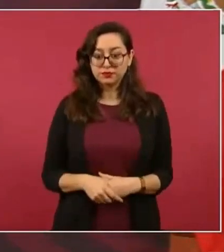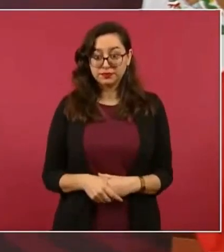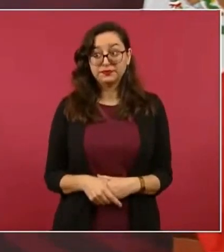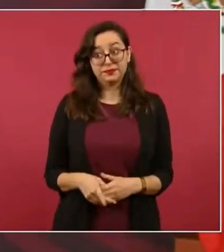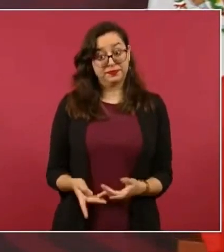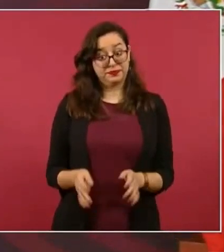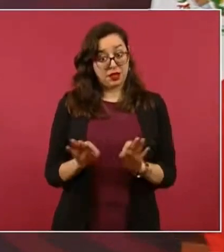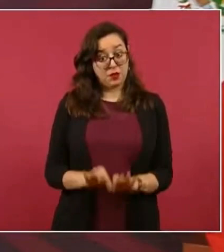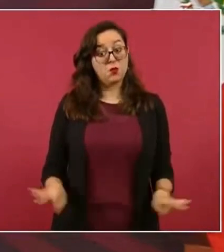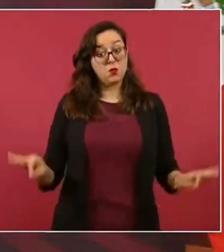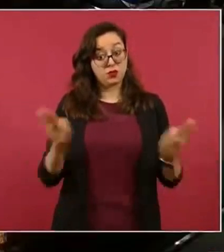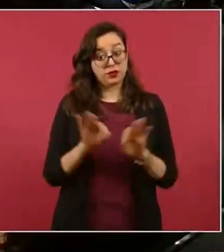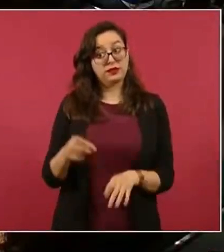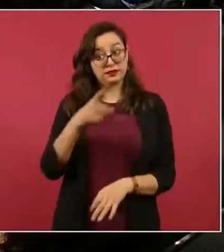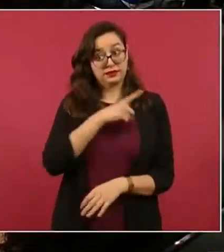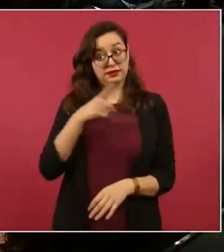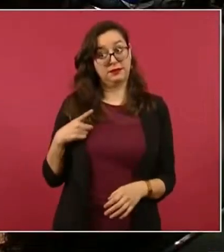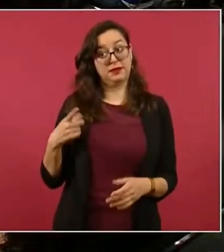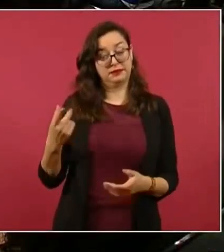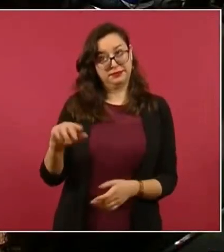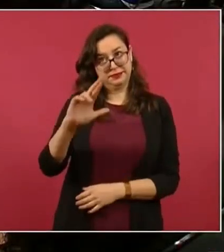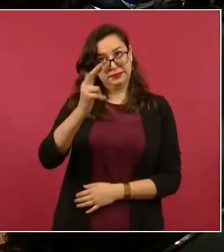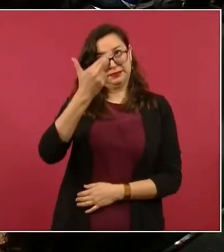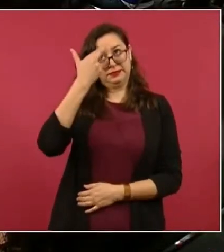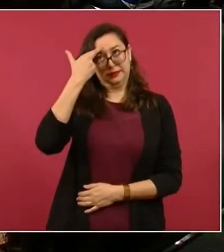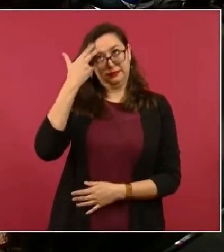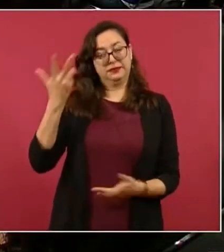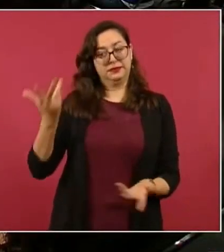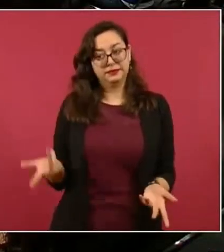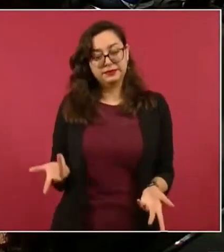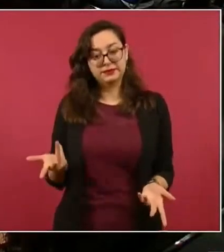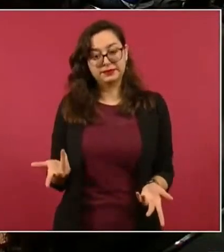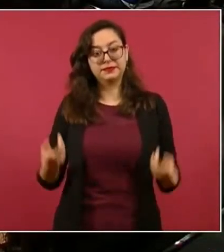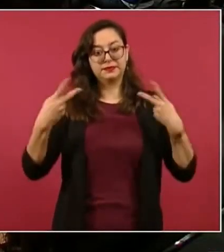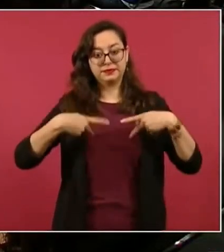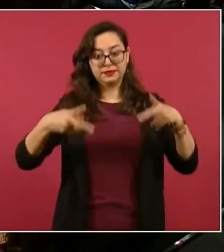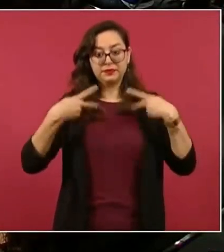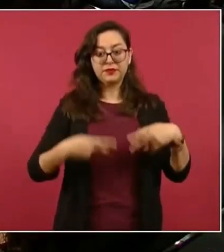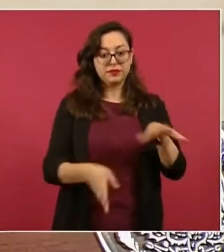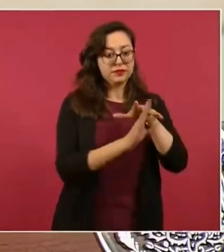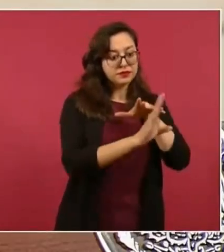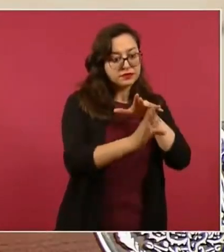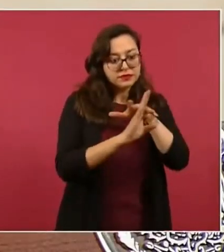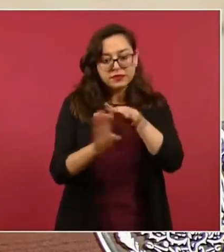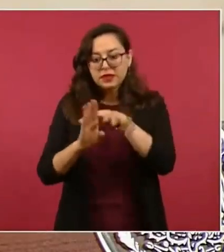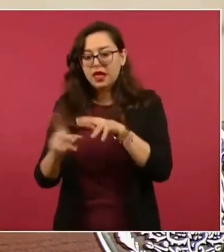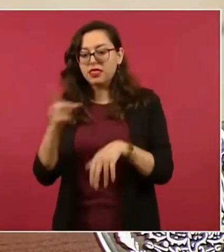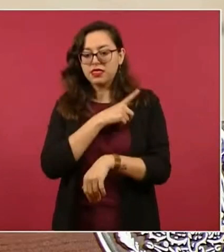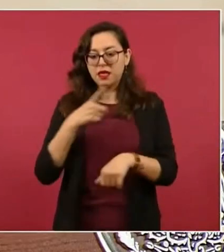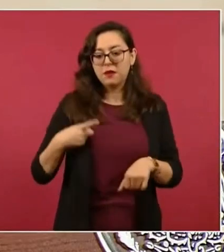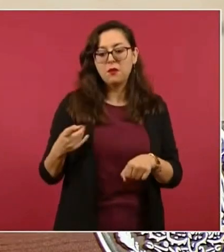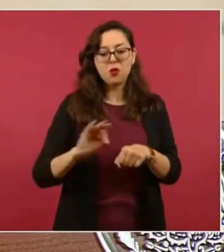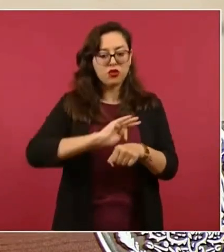tener consideraciones, protegerlo? Además, todos somos migrantes.